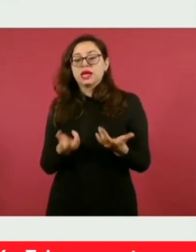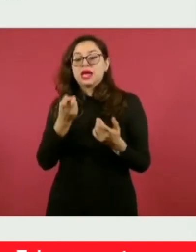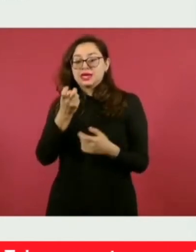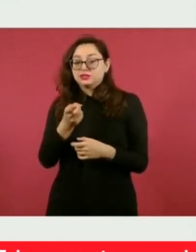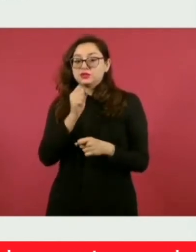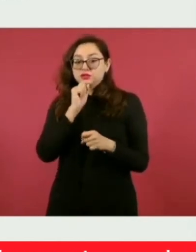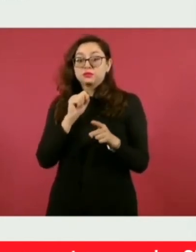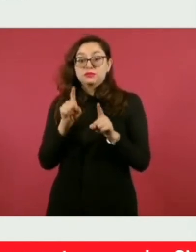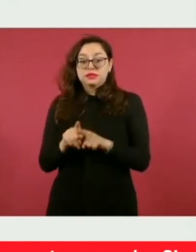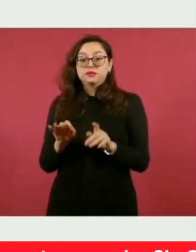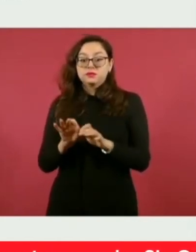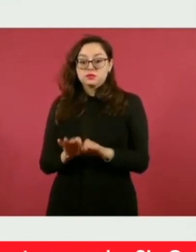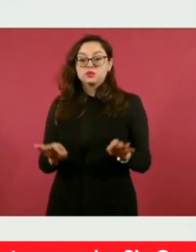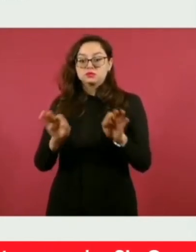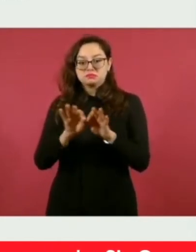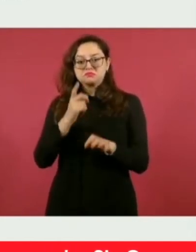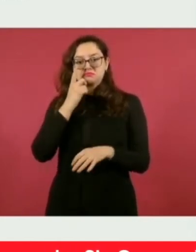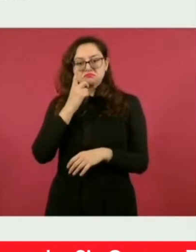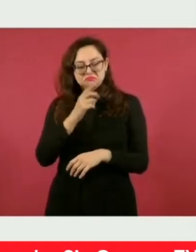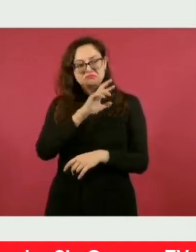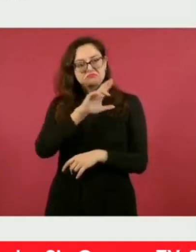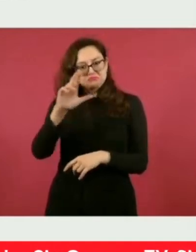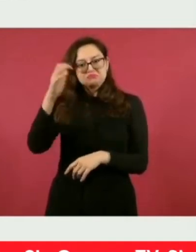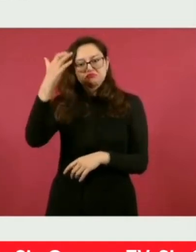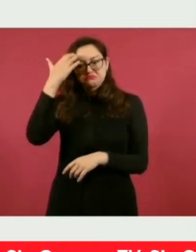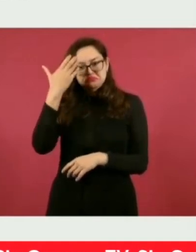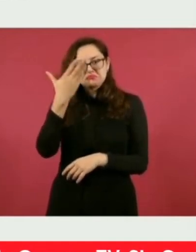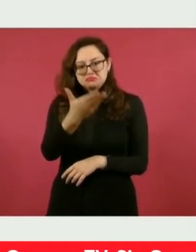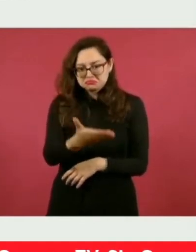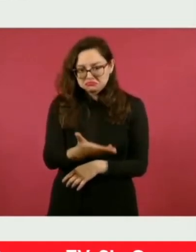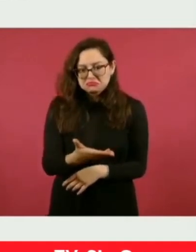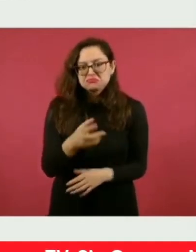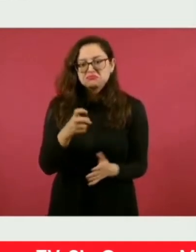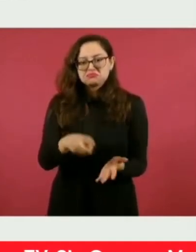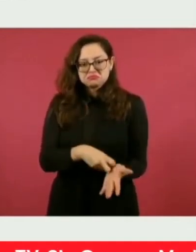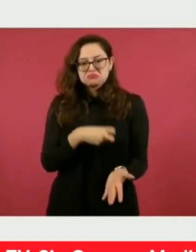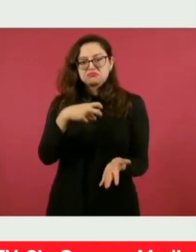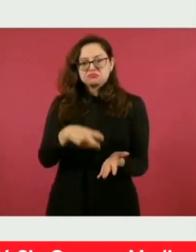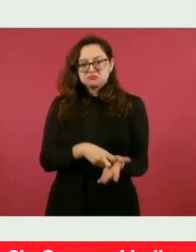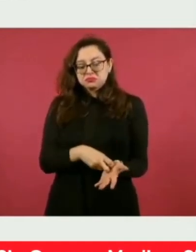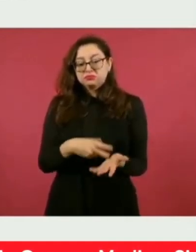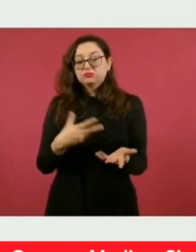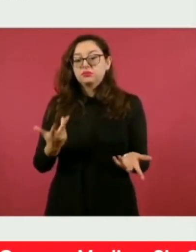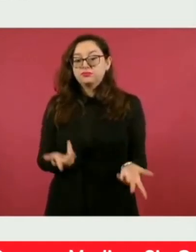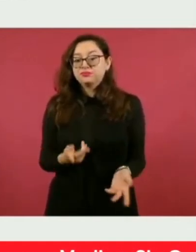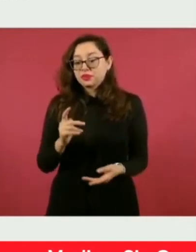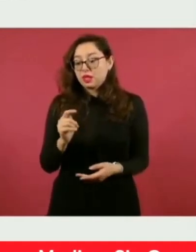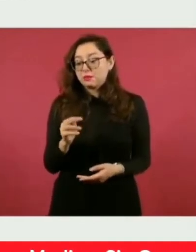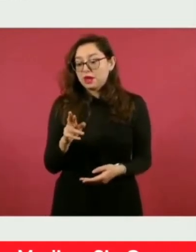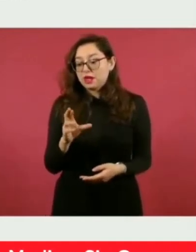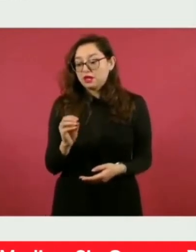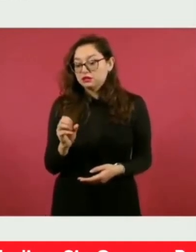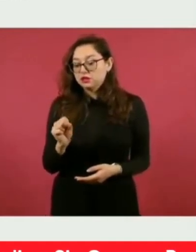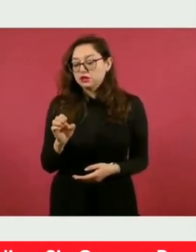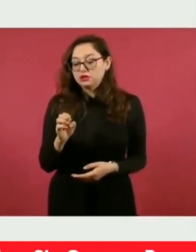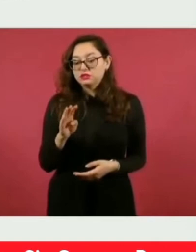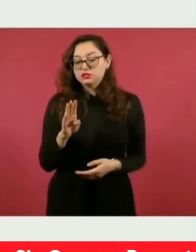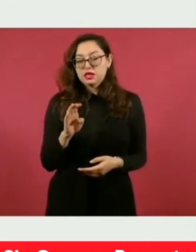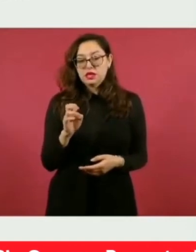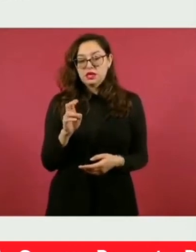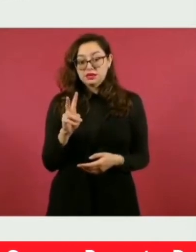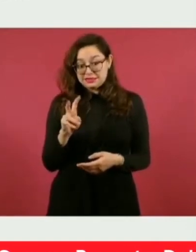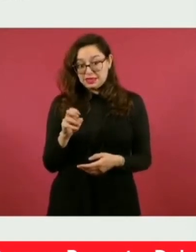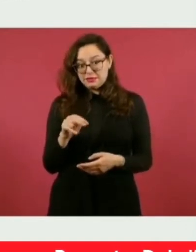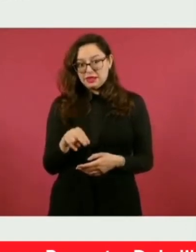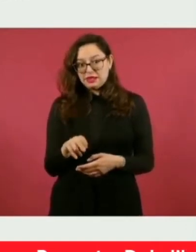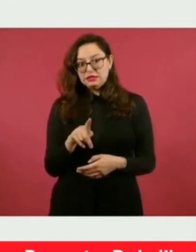esa mención, honor a quien honor merece, y como pueden ver también no ha vuelto a aparecer Petro-7 ni en alto